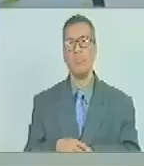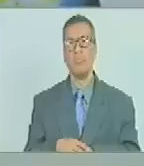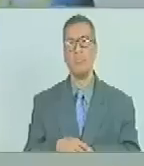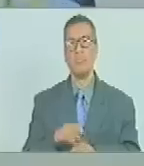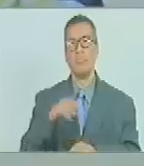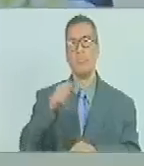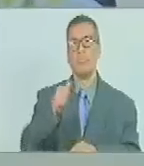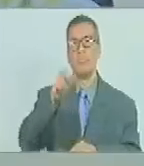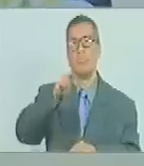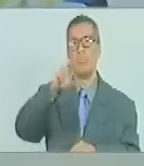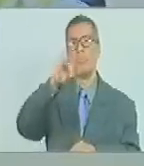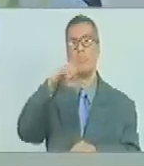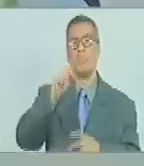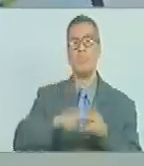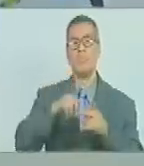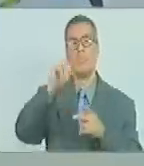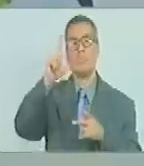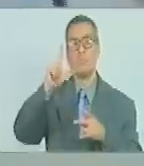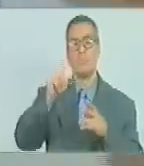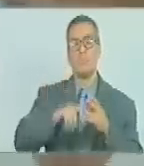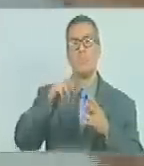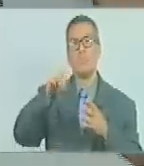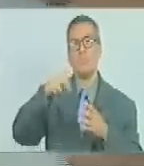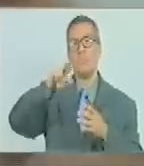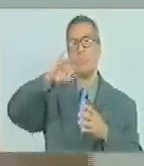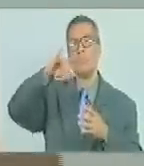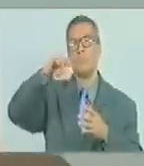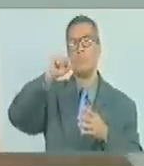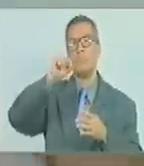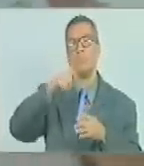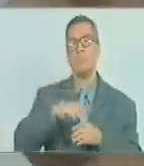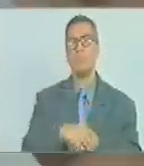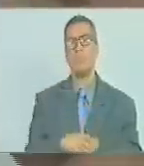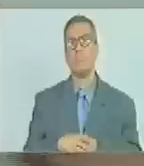Diego Arria, Ledesma y María Corina Machado